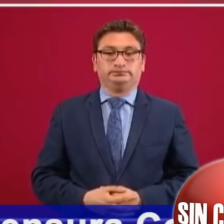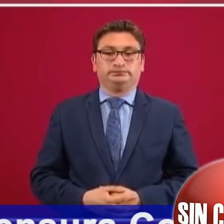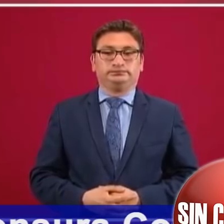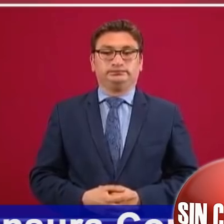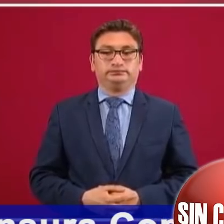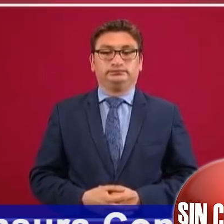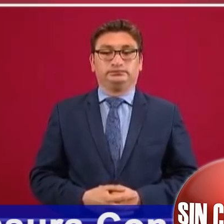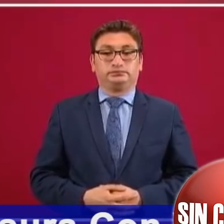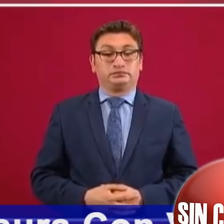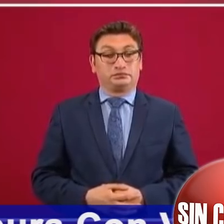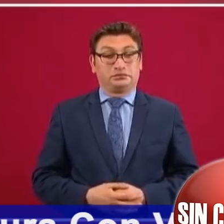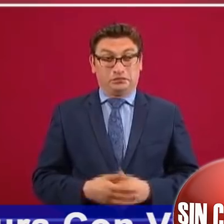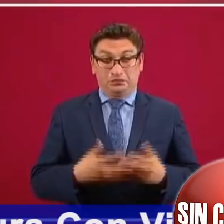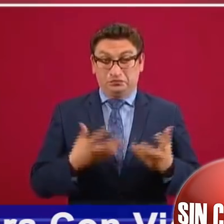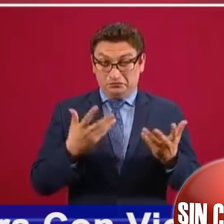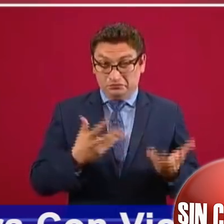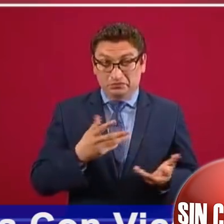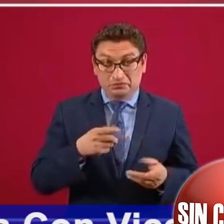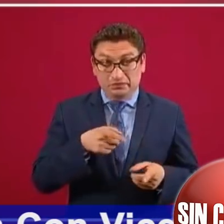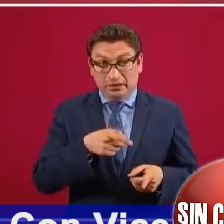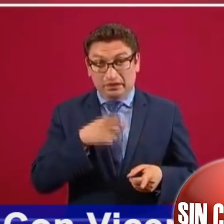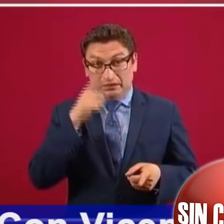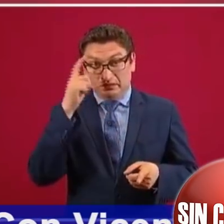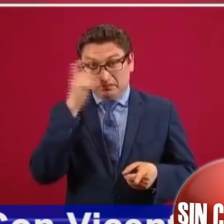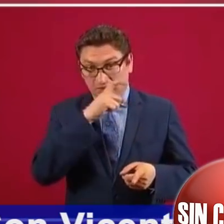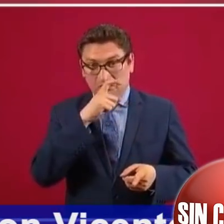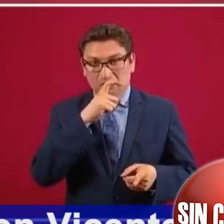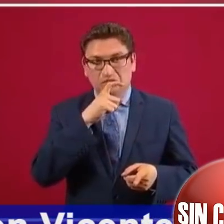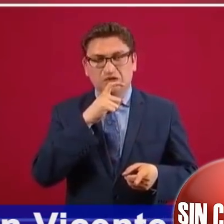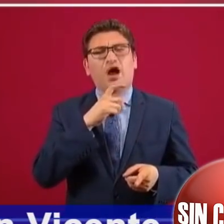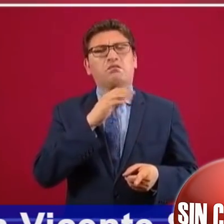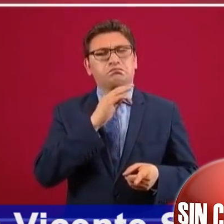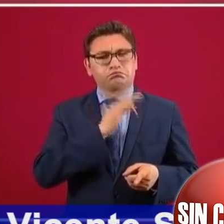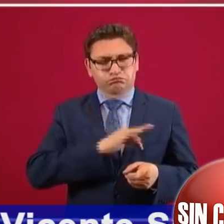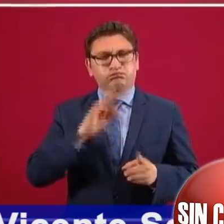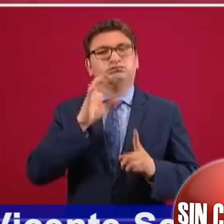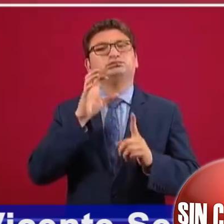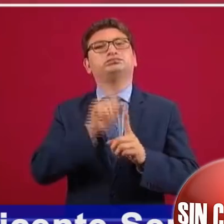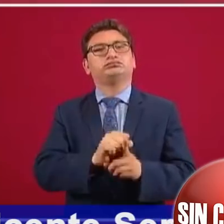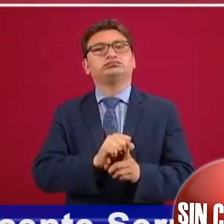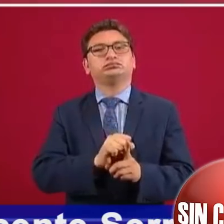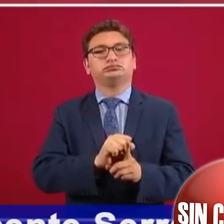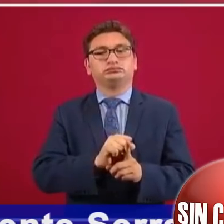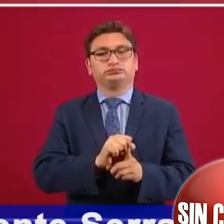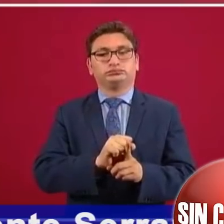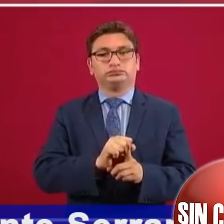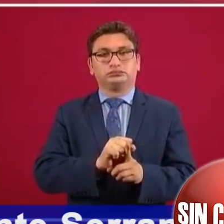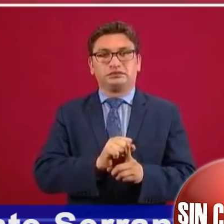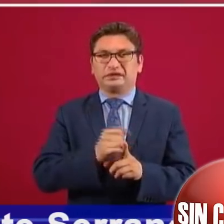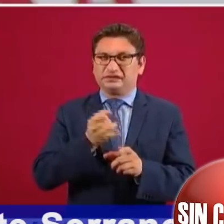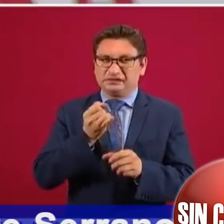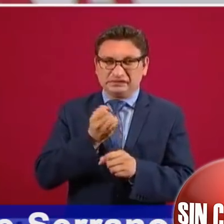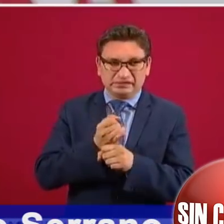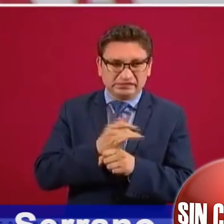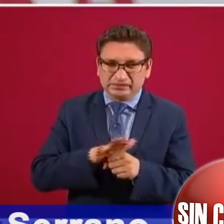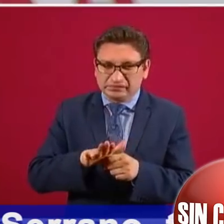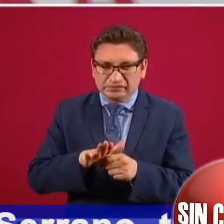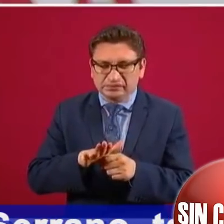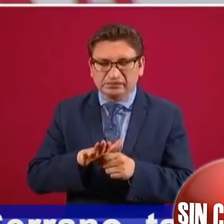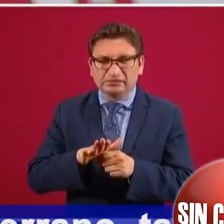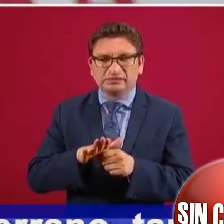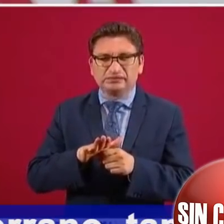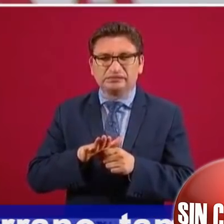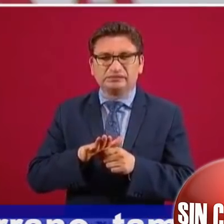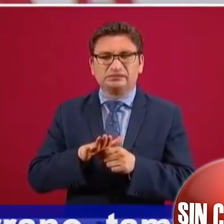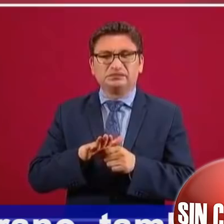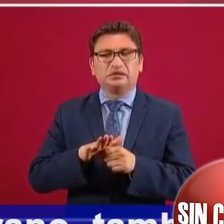si es difícil, lo lograremos. Si es imposible,